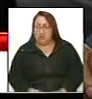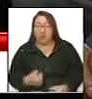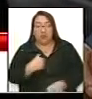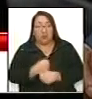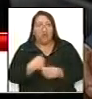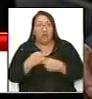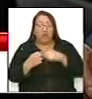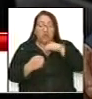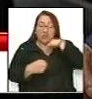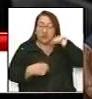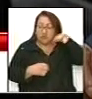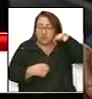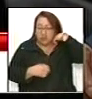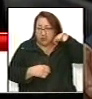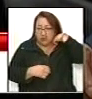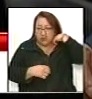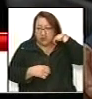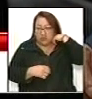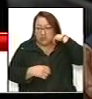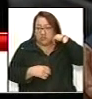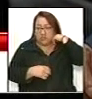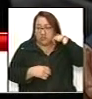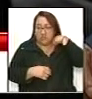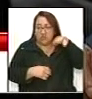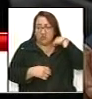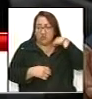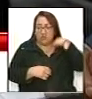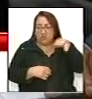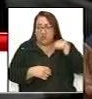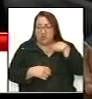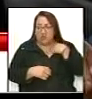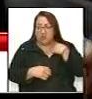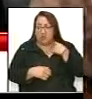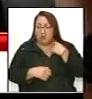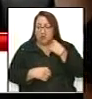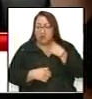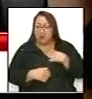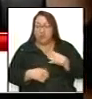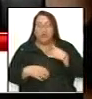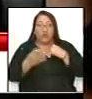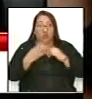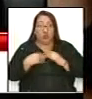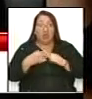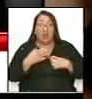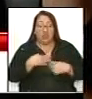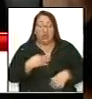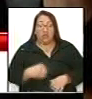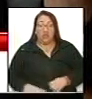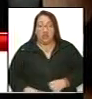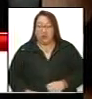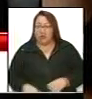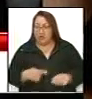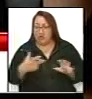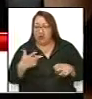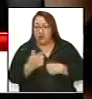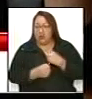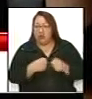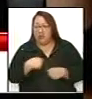perdón, servidor público, ¿no?, en el buen sentido de la palabra, la burocracia, porque he sido a mucha honra burócrata 18 años de mi